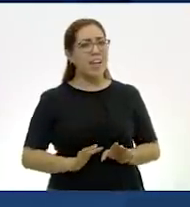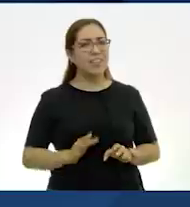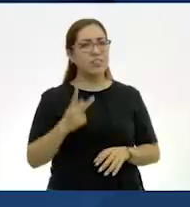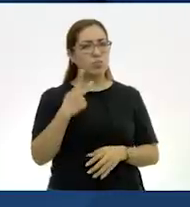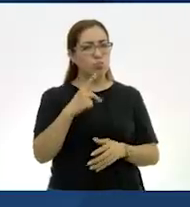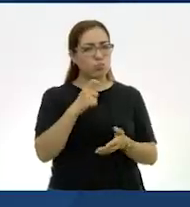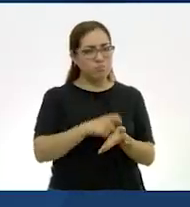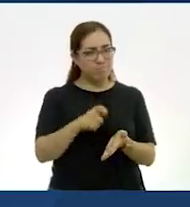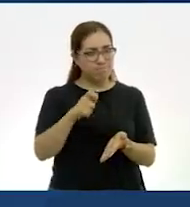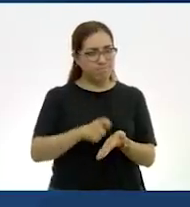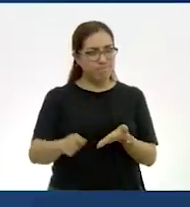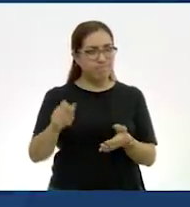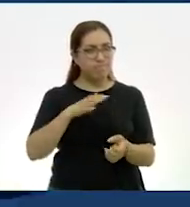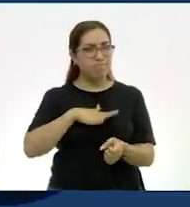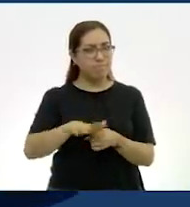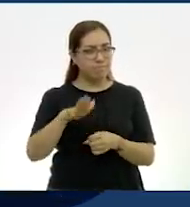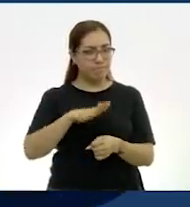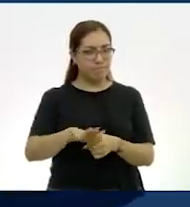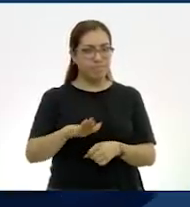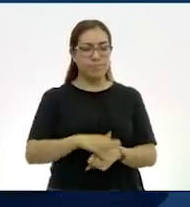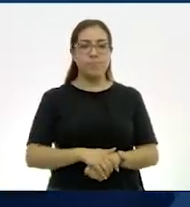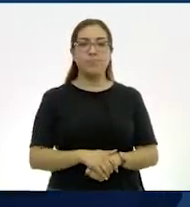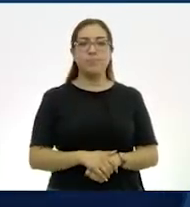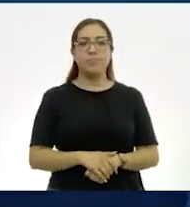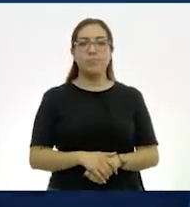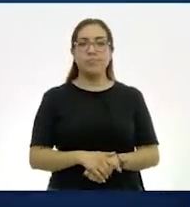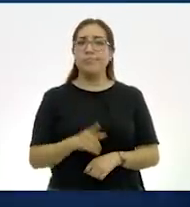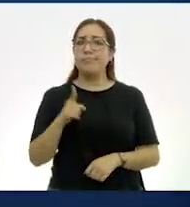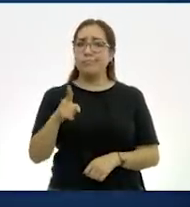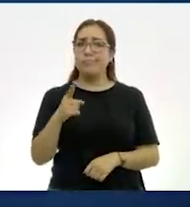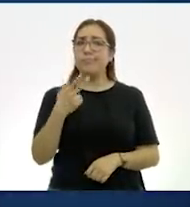escritura. Así es. Usos